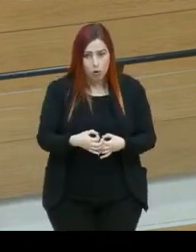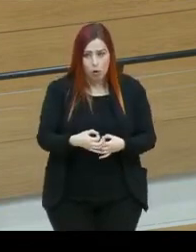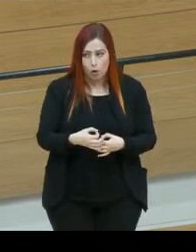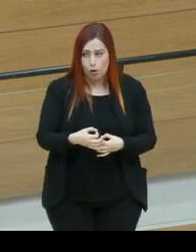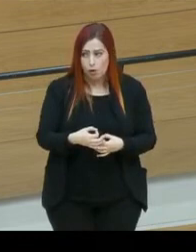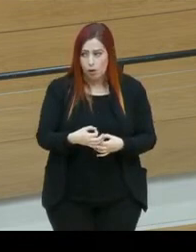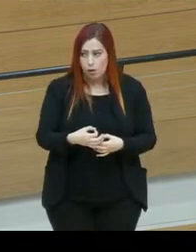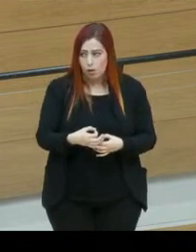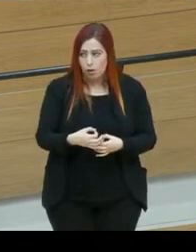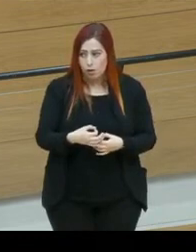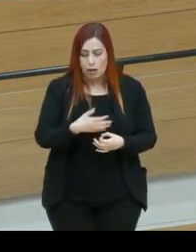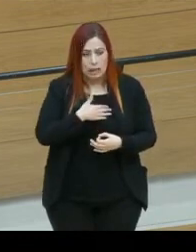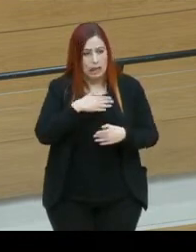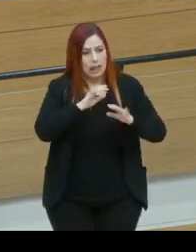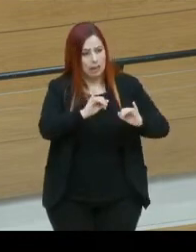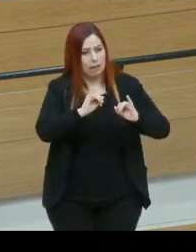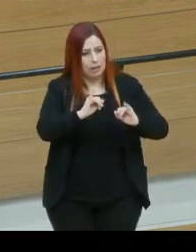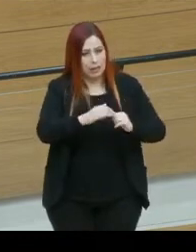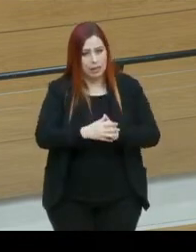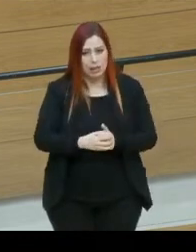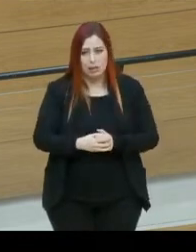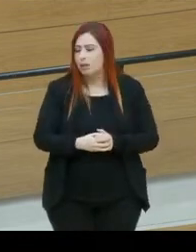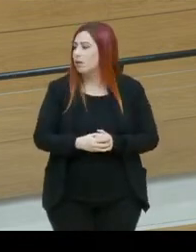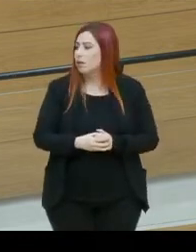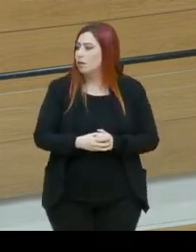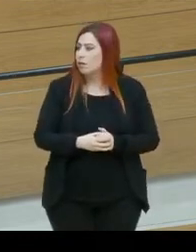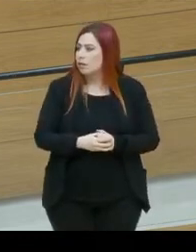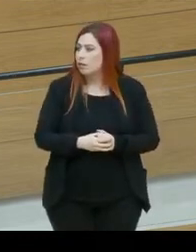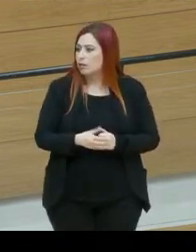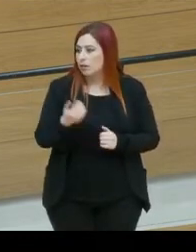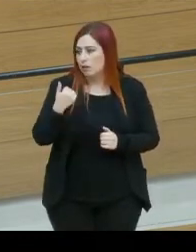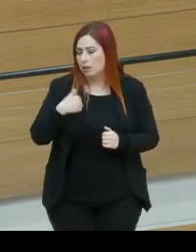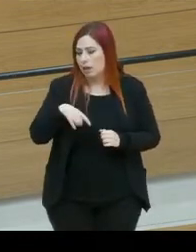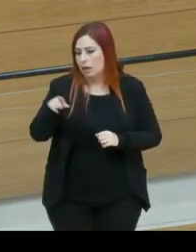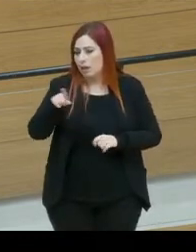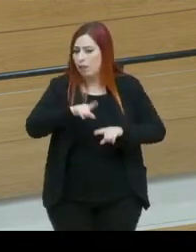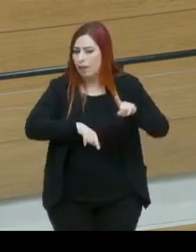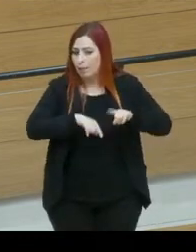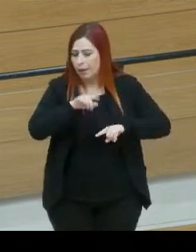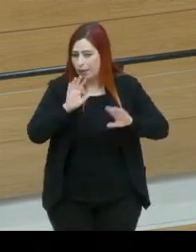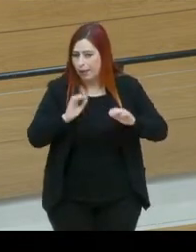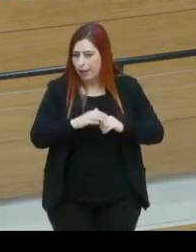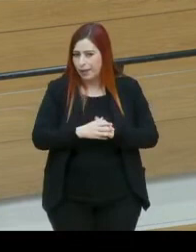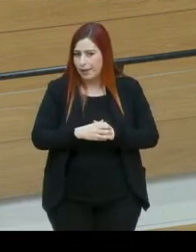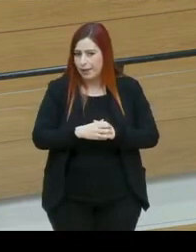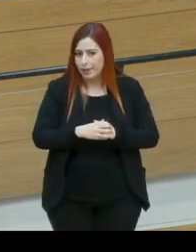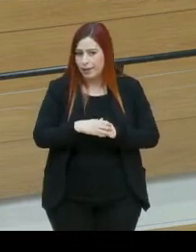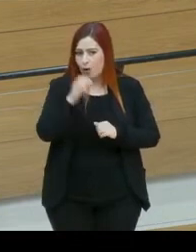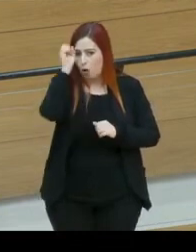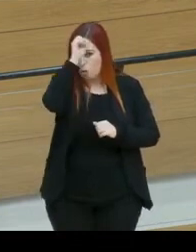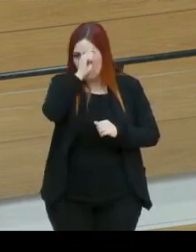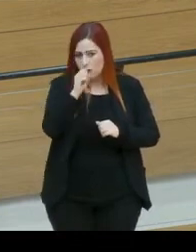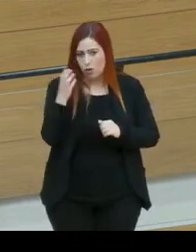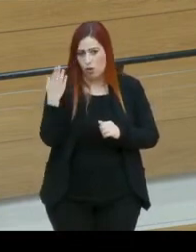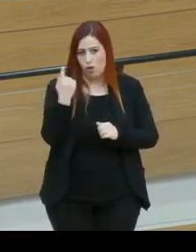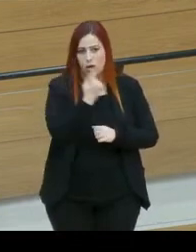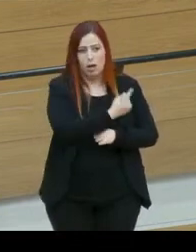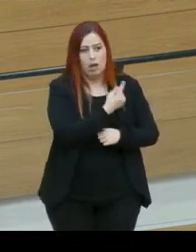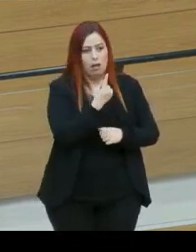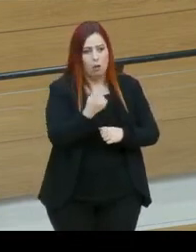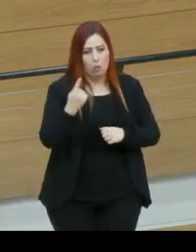es divertirse y pasárselo bien. Bueno, ahí ya entraría el criterio de cada